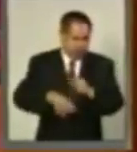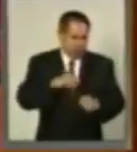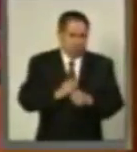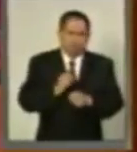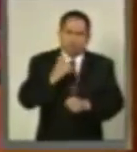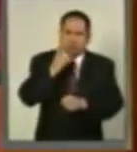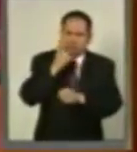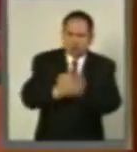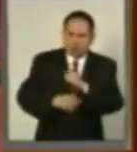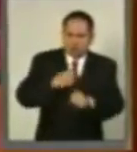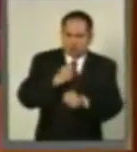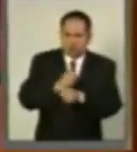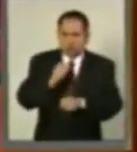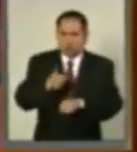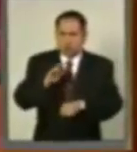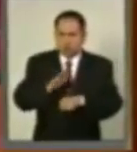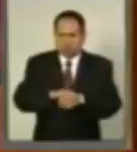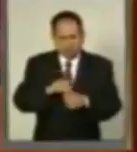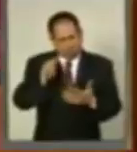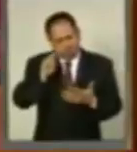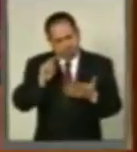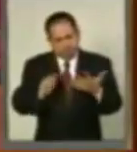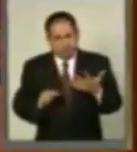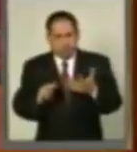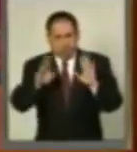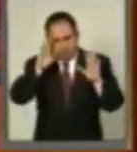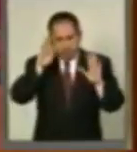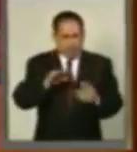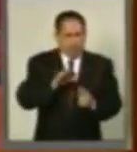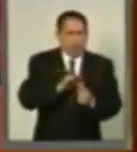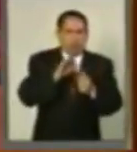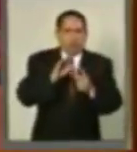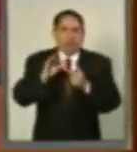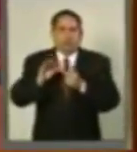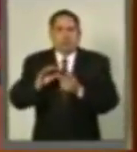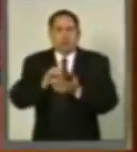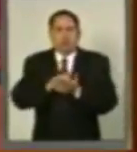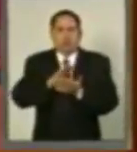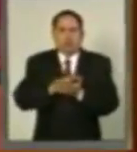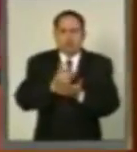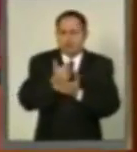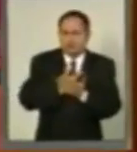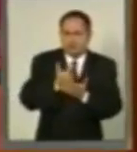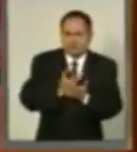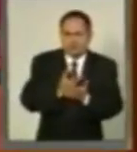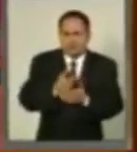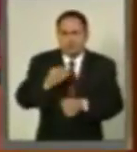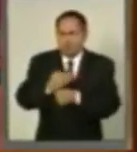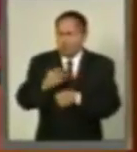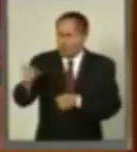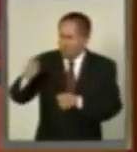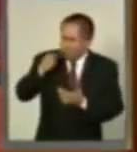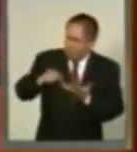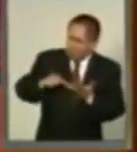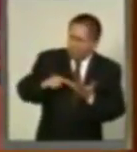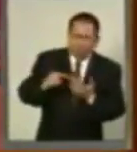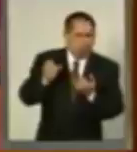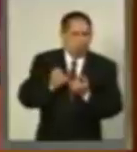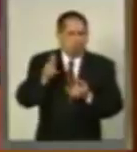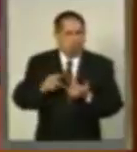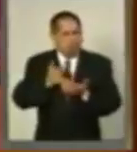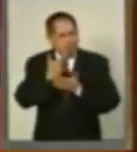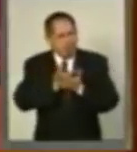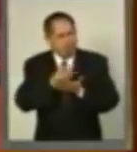5 años de la administración. Quiero concentrarme en datos y cifras, como aquí se ha señalado. Datos